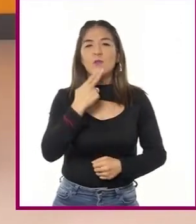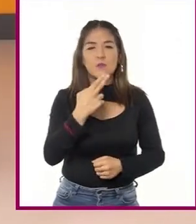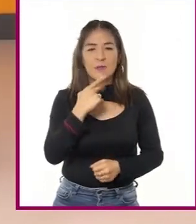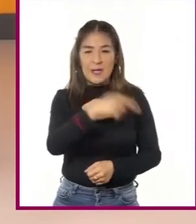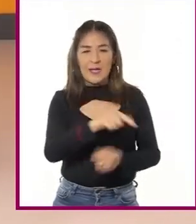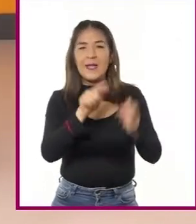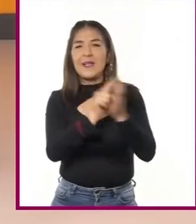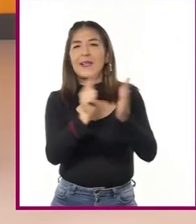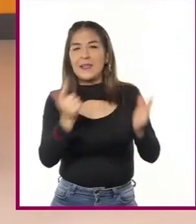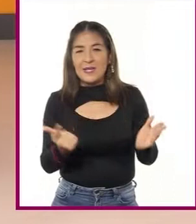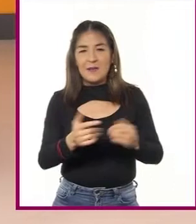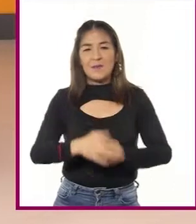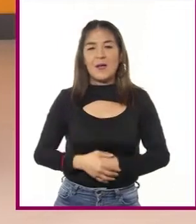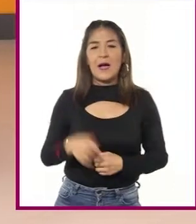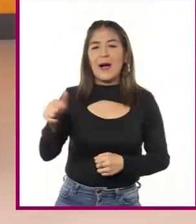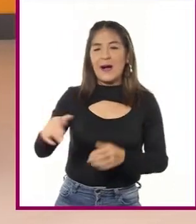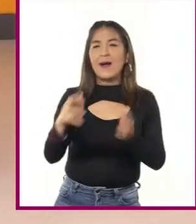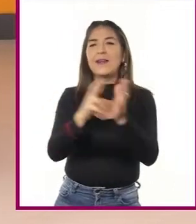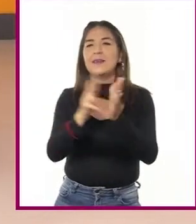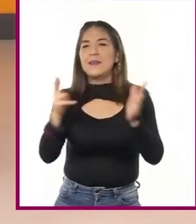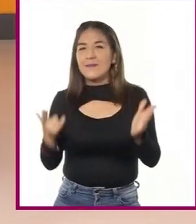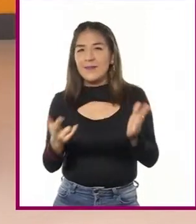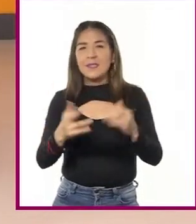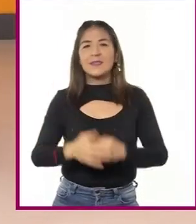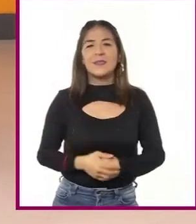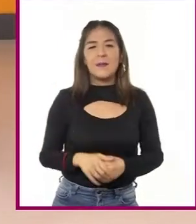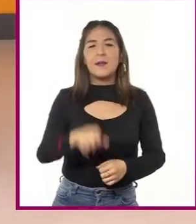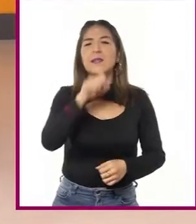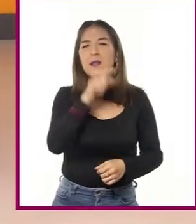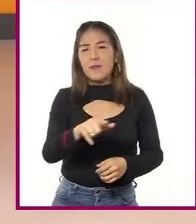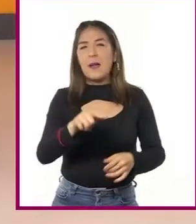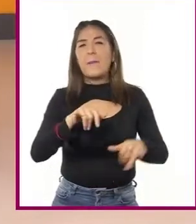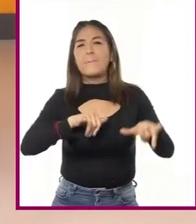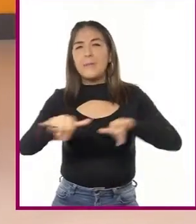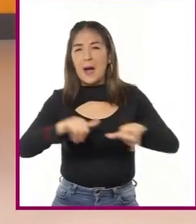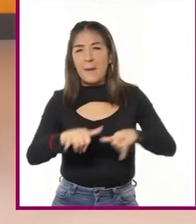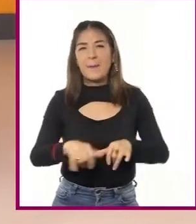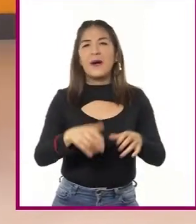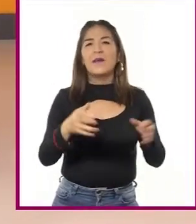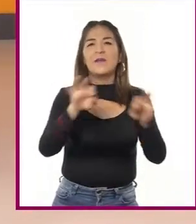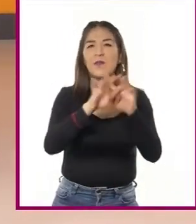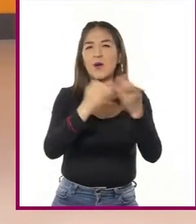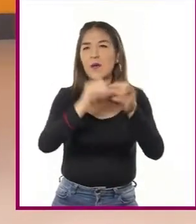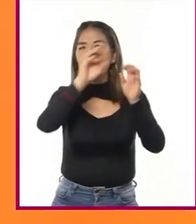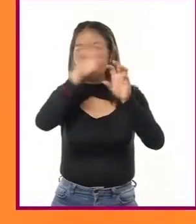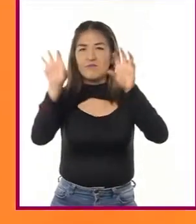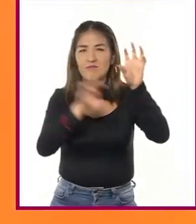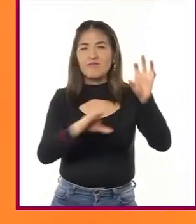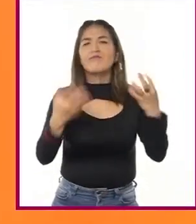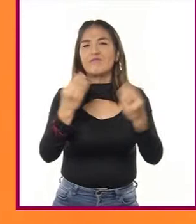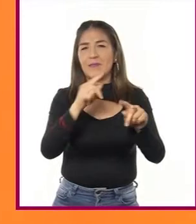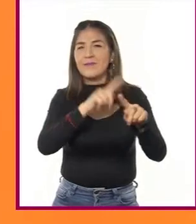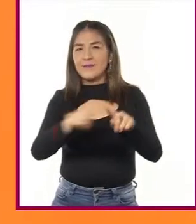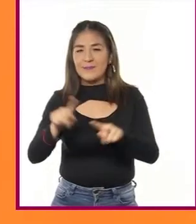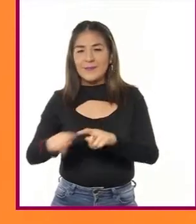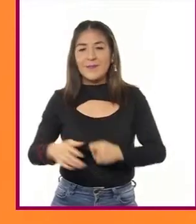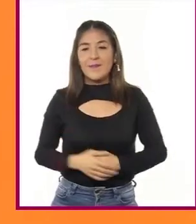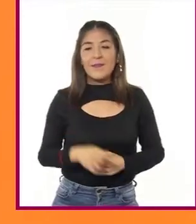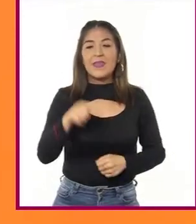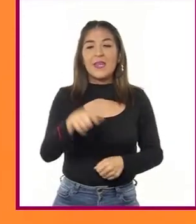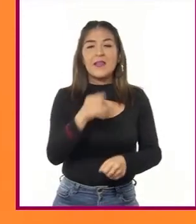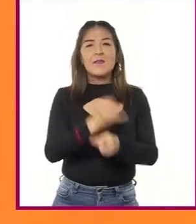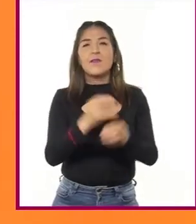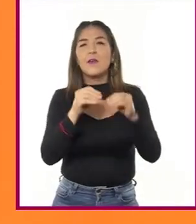estos libros, aquí hay unas revistas, se pueden emplear mapas, diagramas, entre muchos otros. Estas